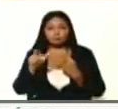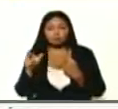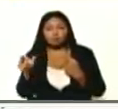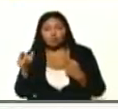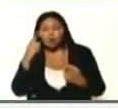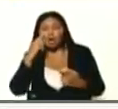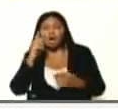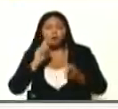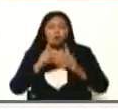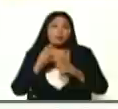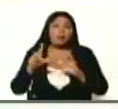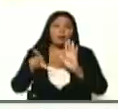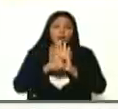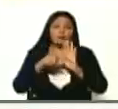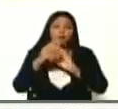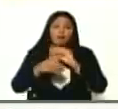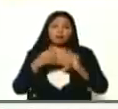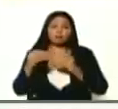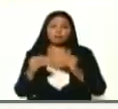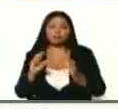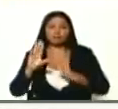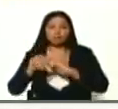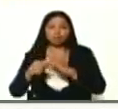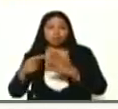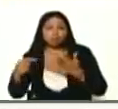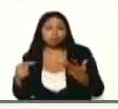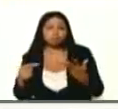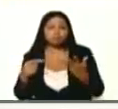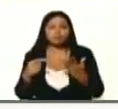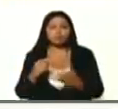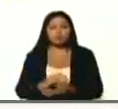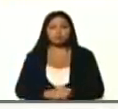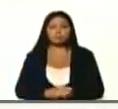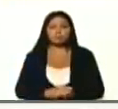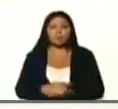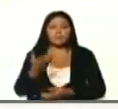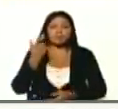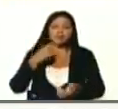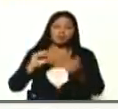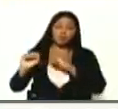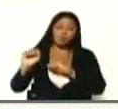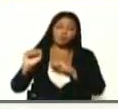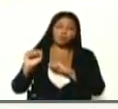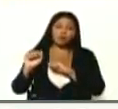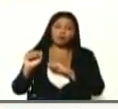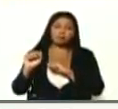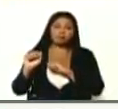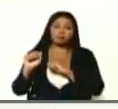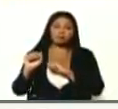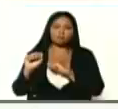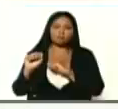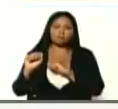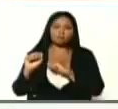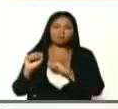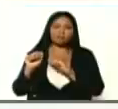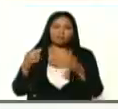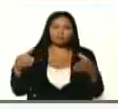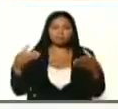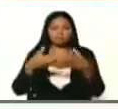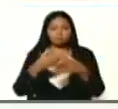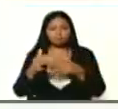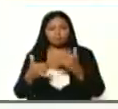la ley cometen actos delictivos, y asimismo también en contra de bandas